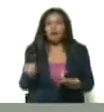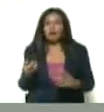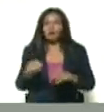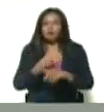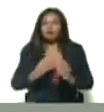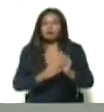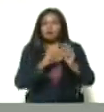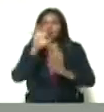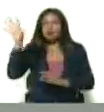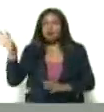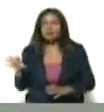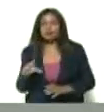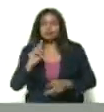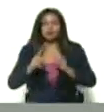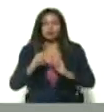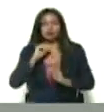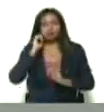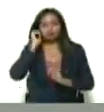gobierna esos países.